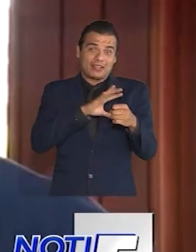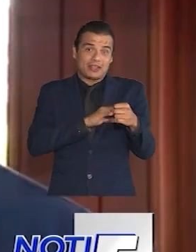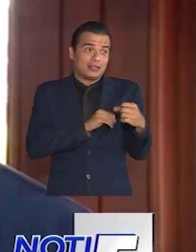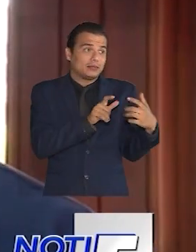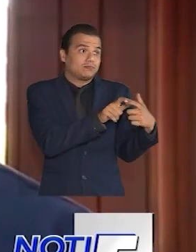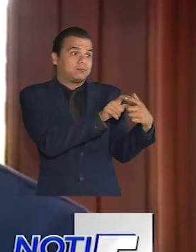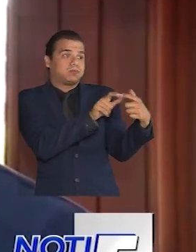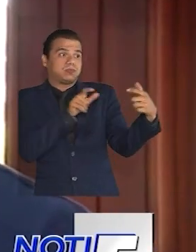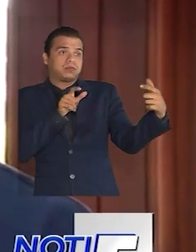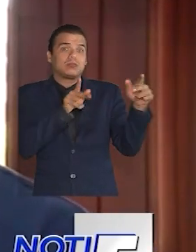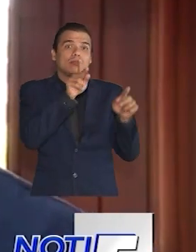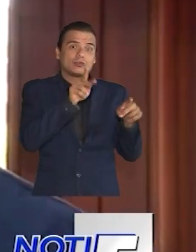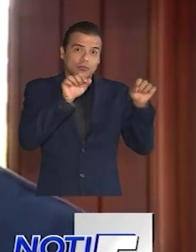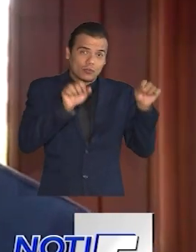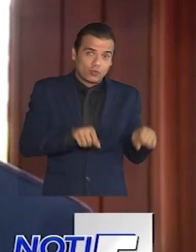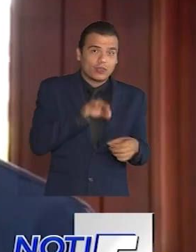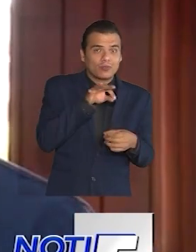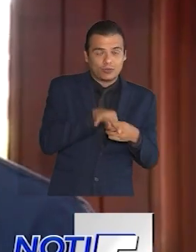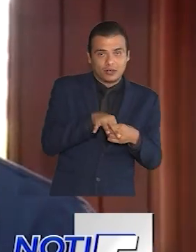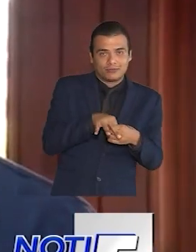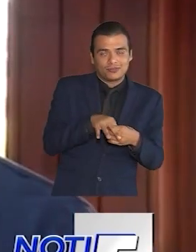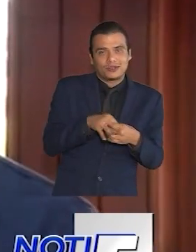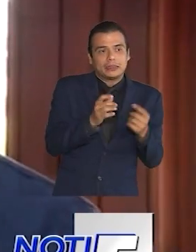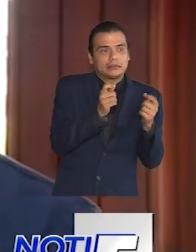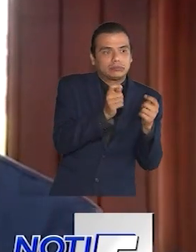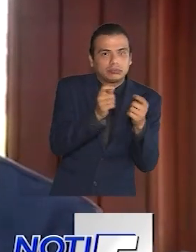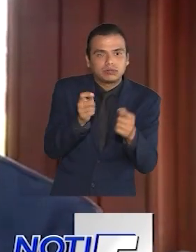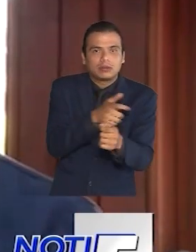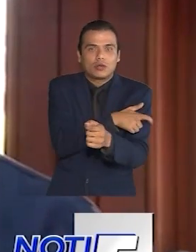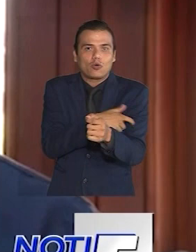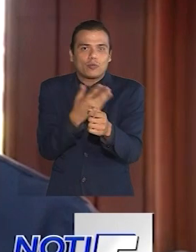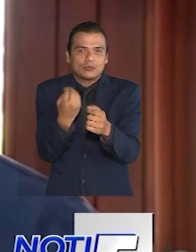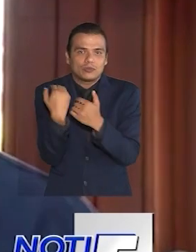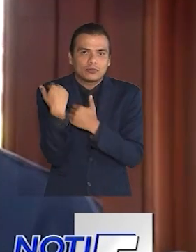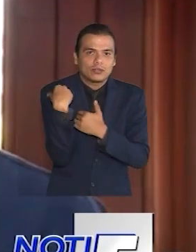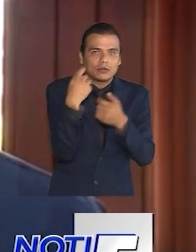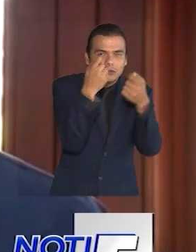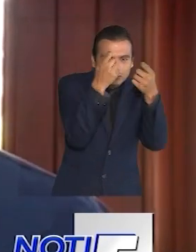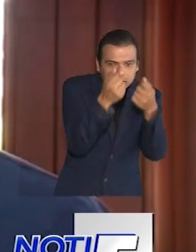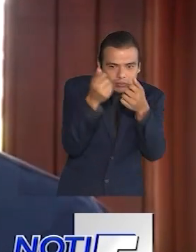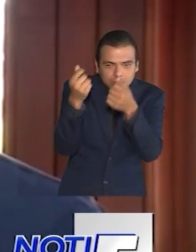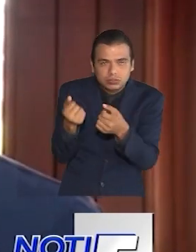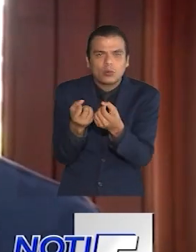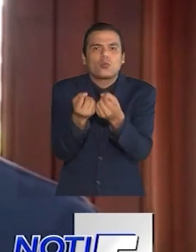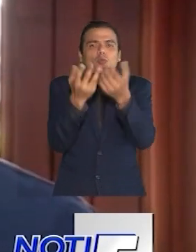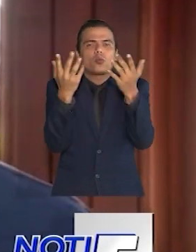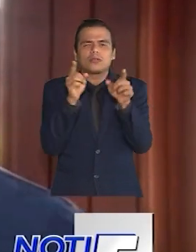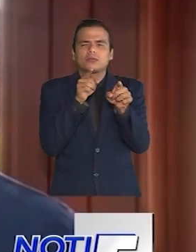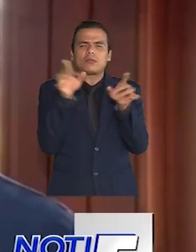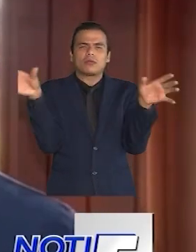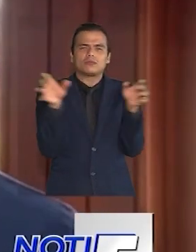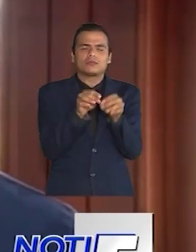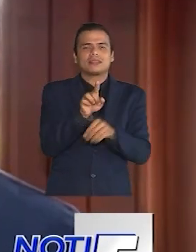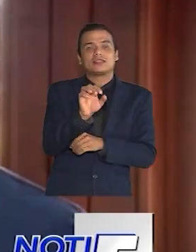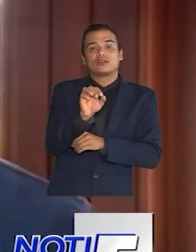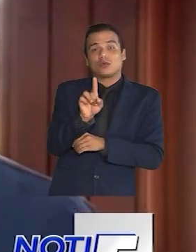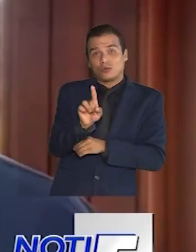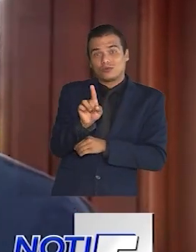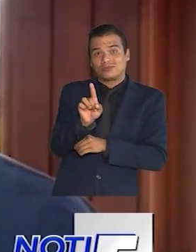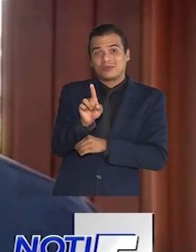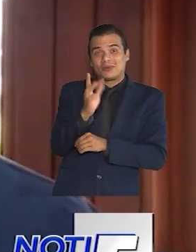en su crecimiento, vamos a contar con 101 comisiones escrutadoras. Eso significa un universo posible